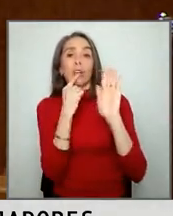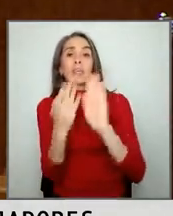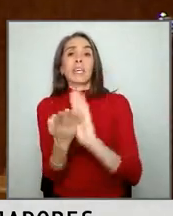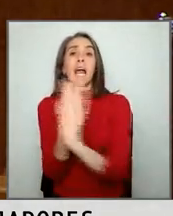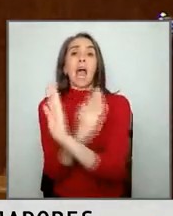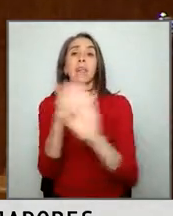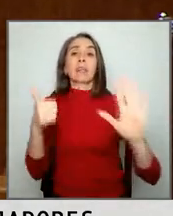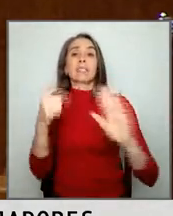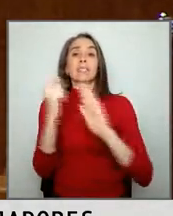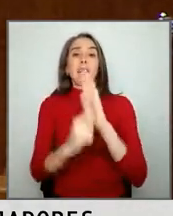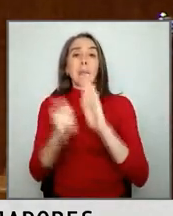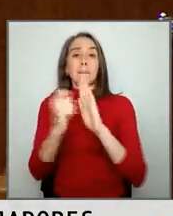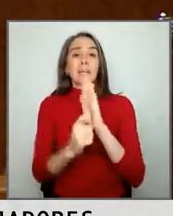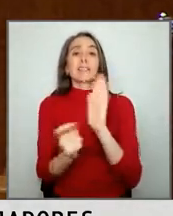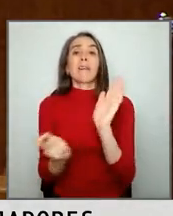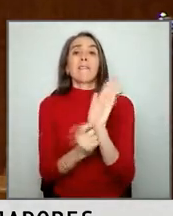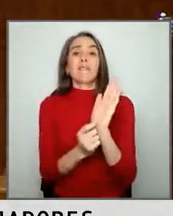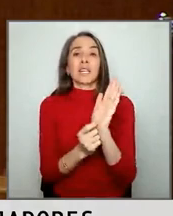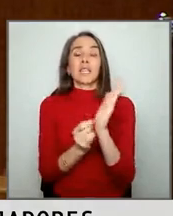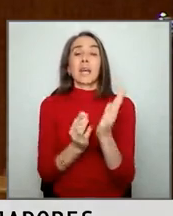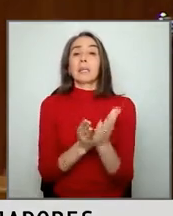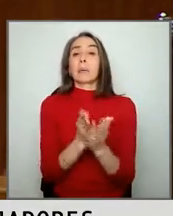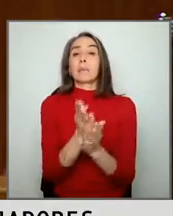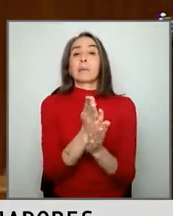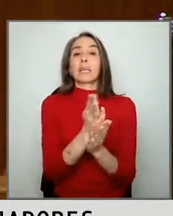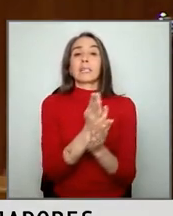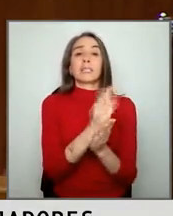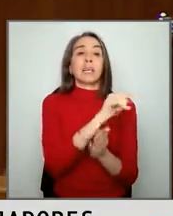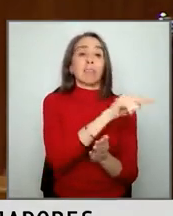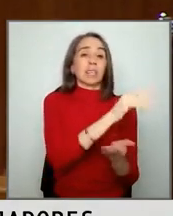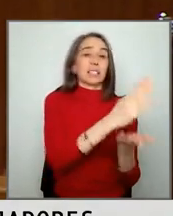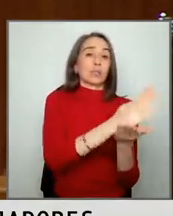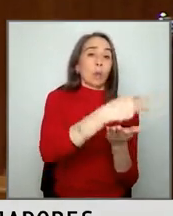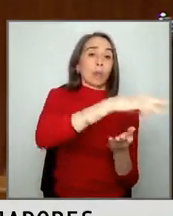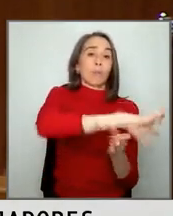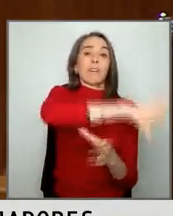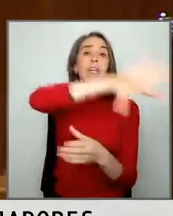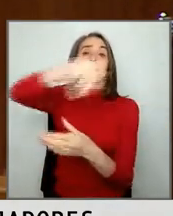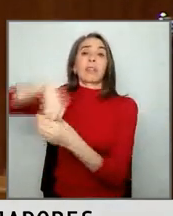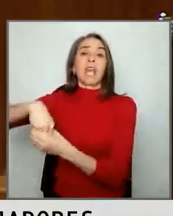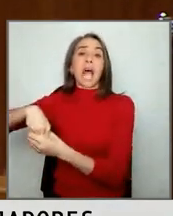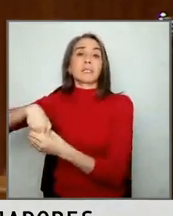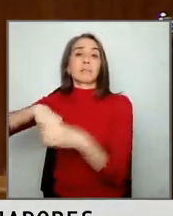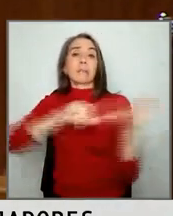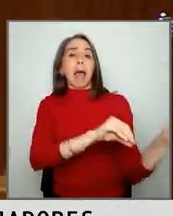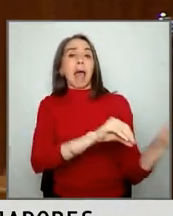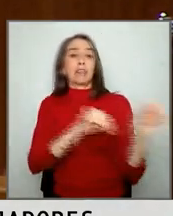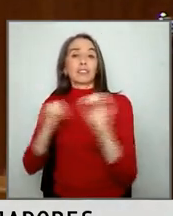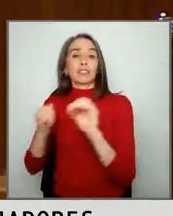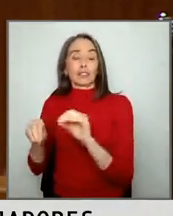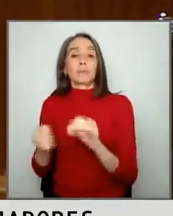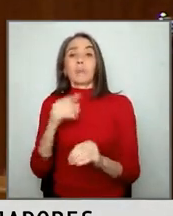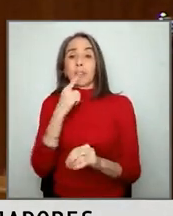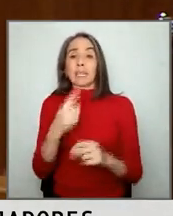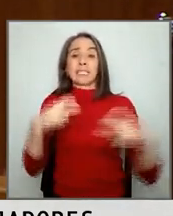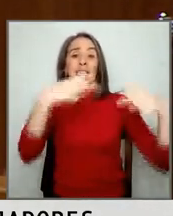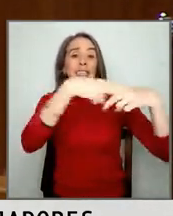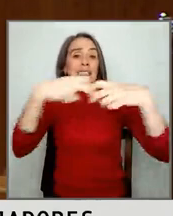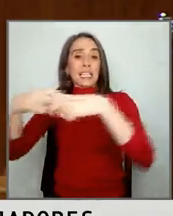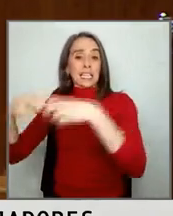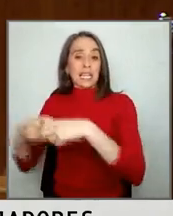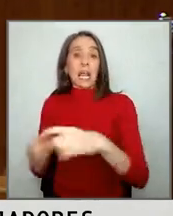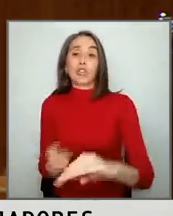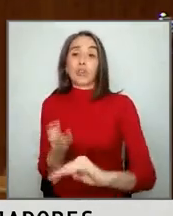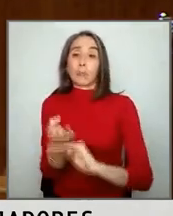la fecha en que se haga efectivo el traspaso detallan que las organizaciones sindicales solicitaron incorporar expresamente